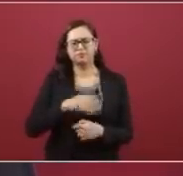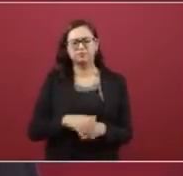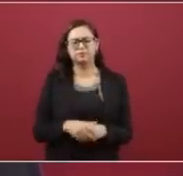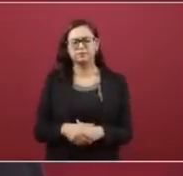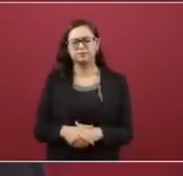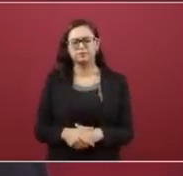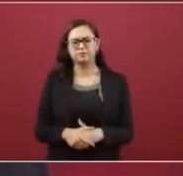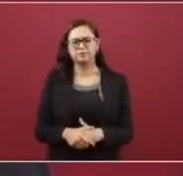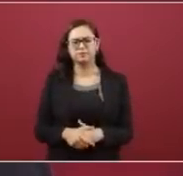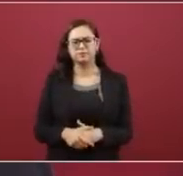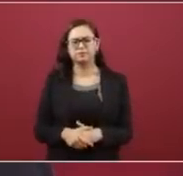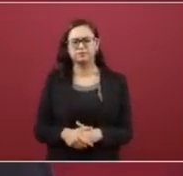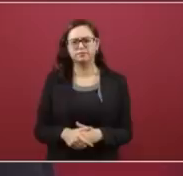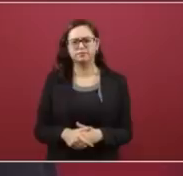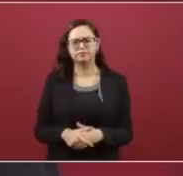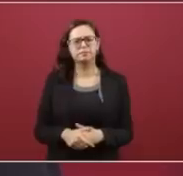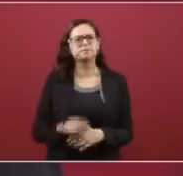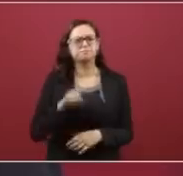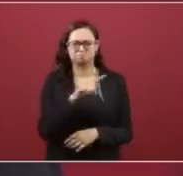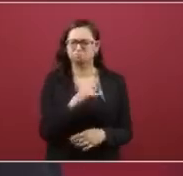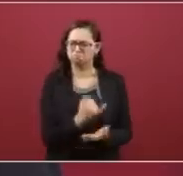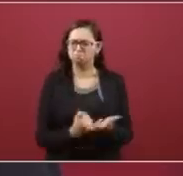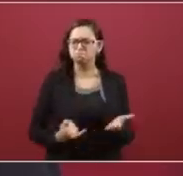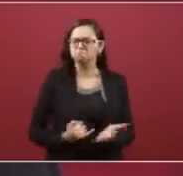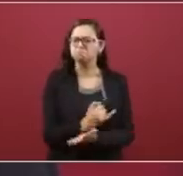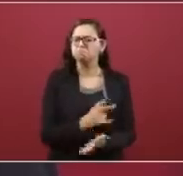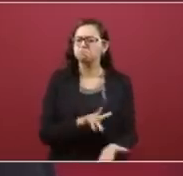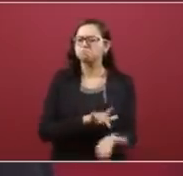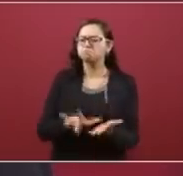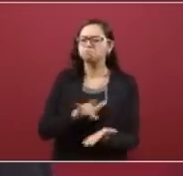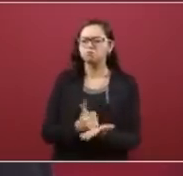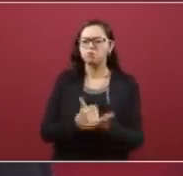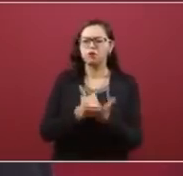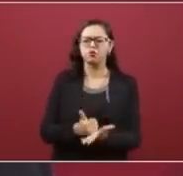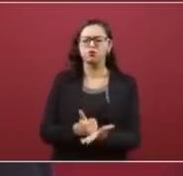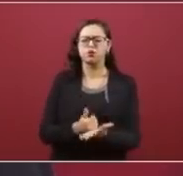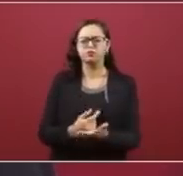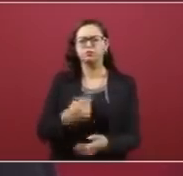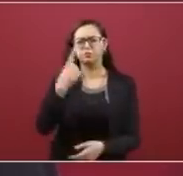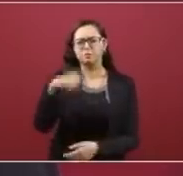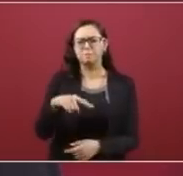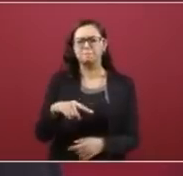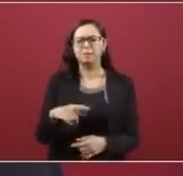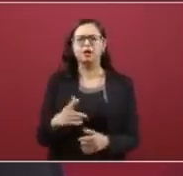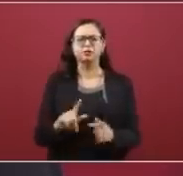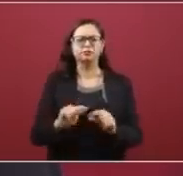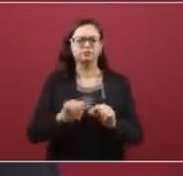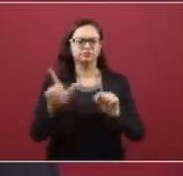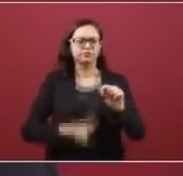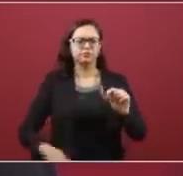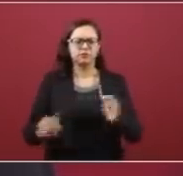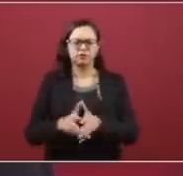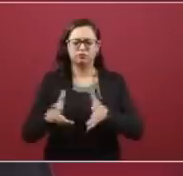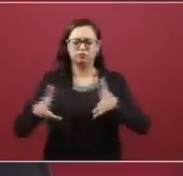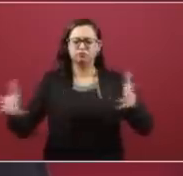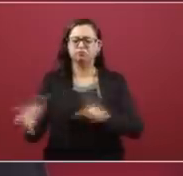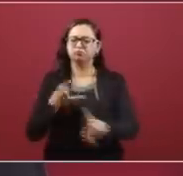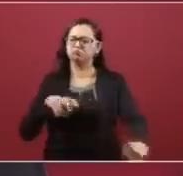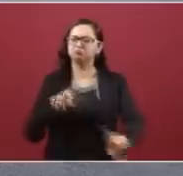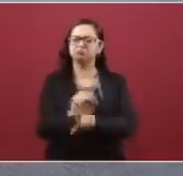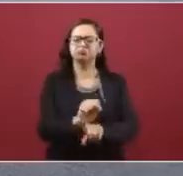su decisión de ayudar para que se logre esta meta de crecimiento